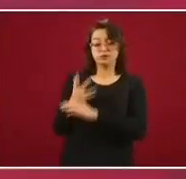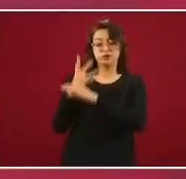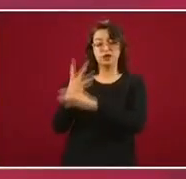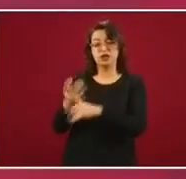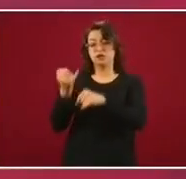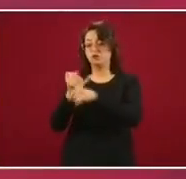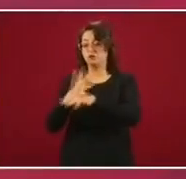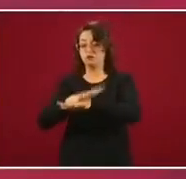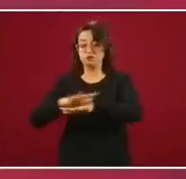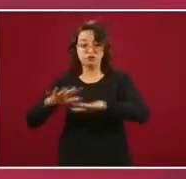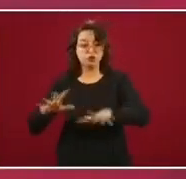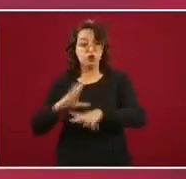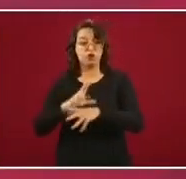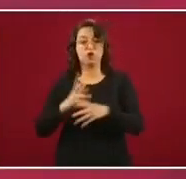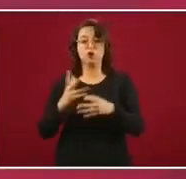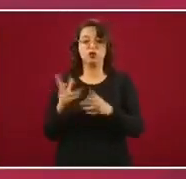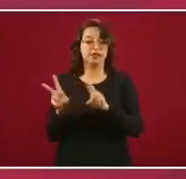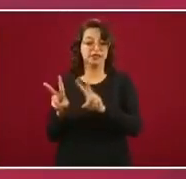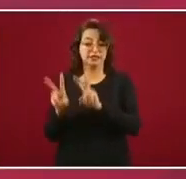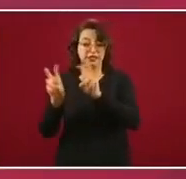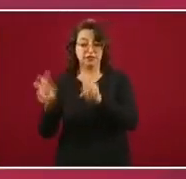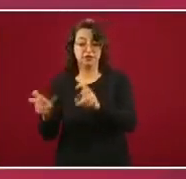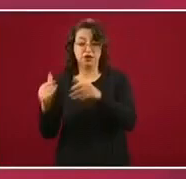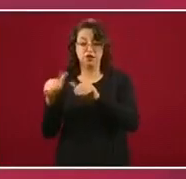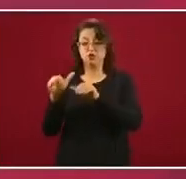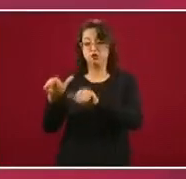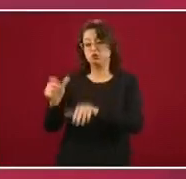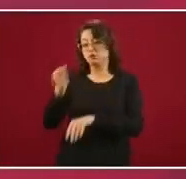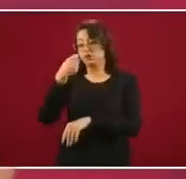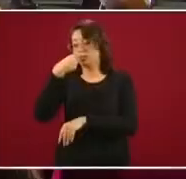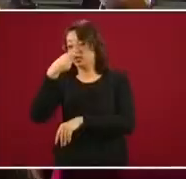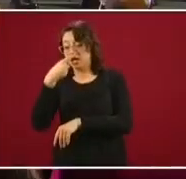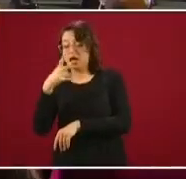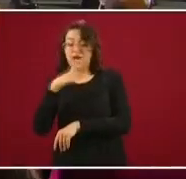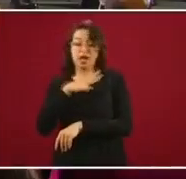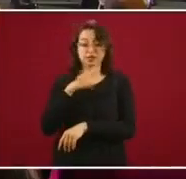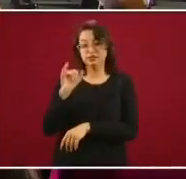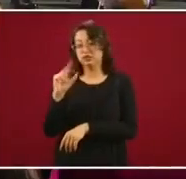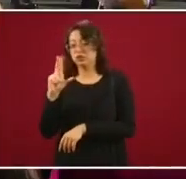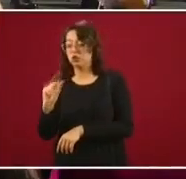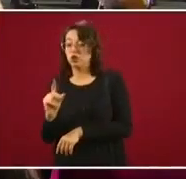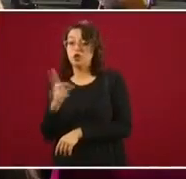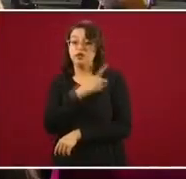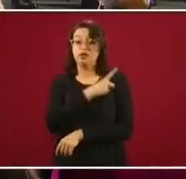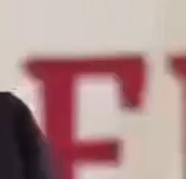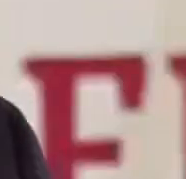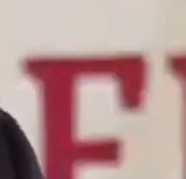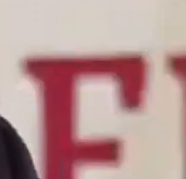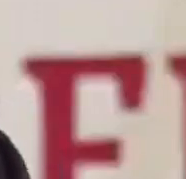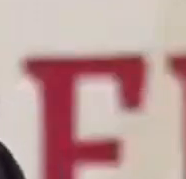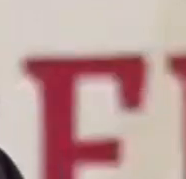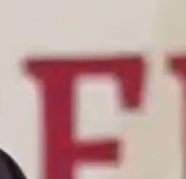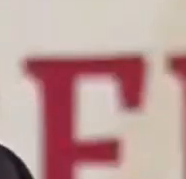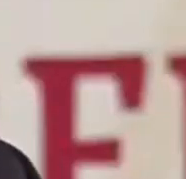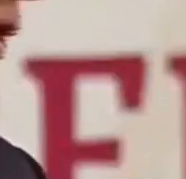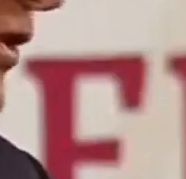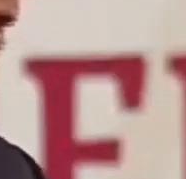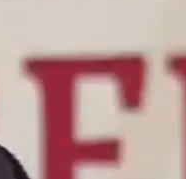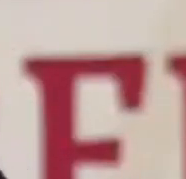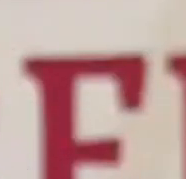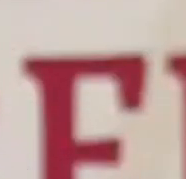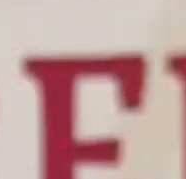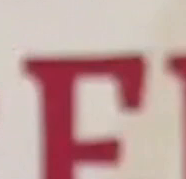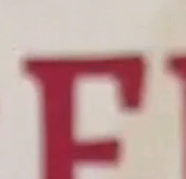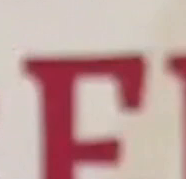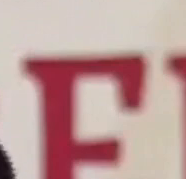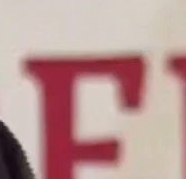información, cobertura de temas que tienen que ver con el abasto, de aclarar en dónde se está planteando esto. En el caso de las